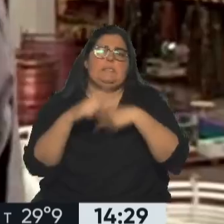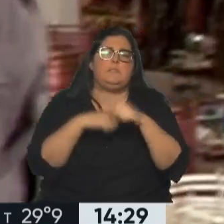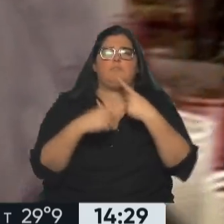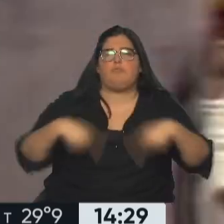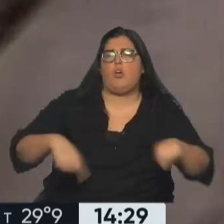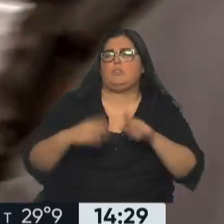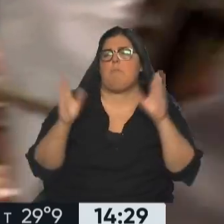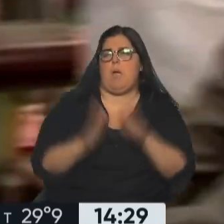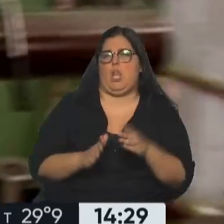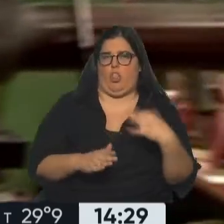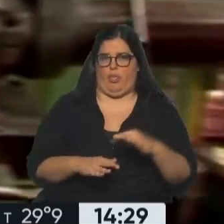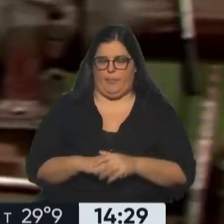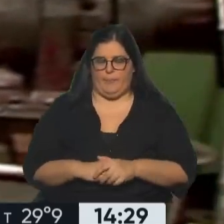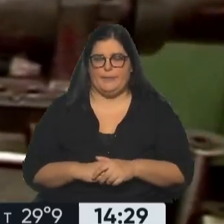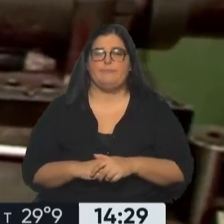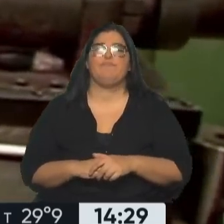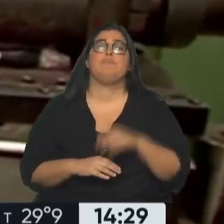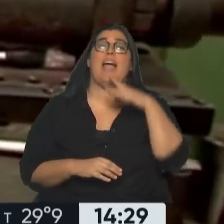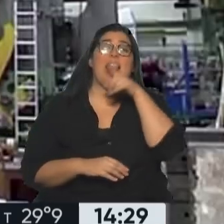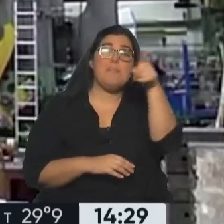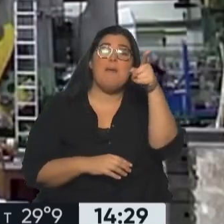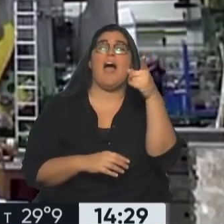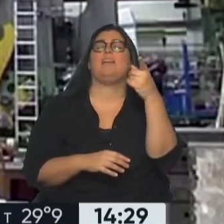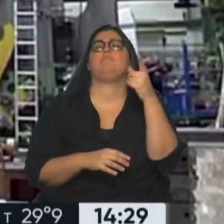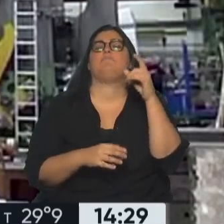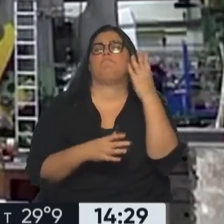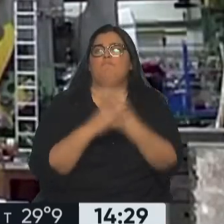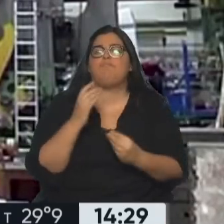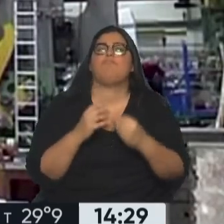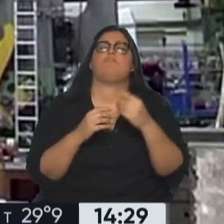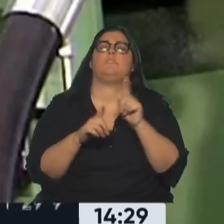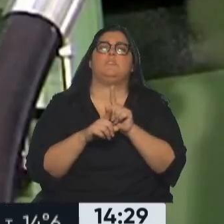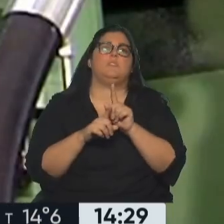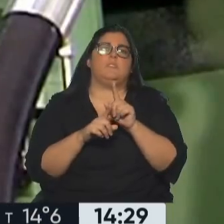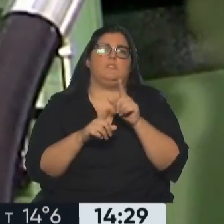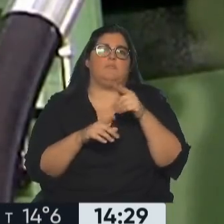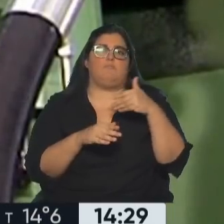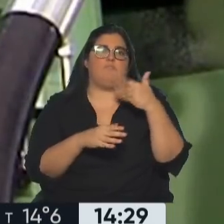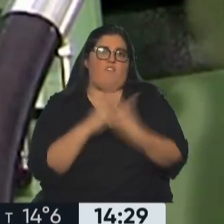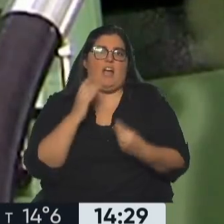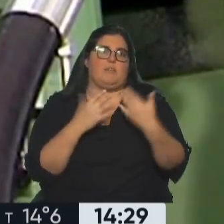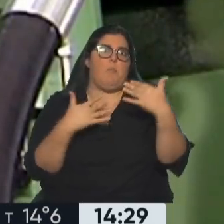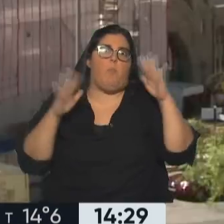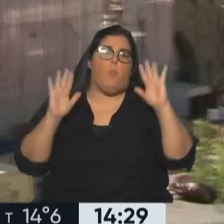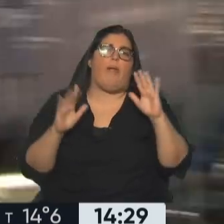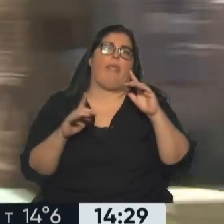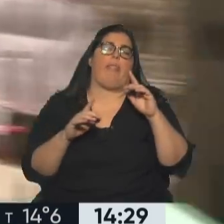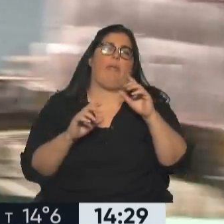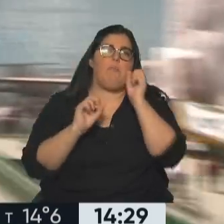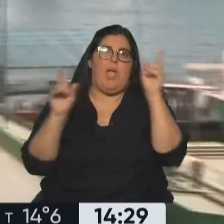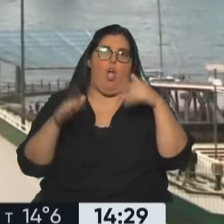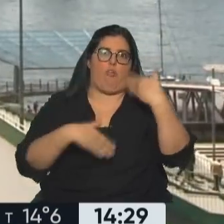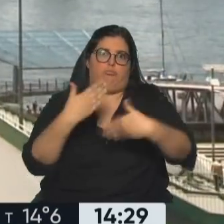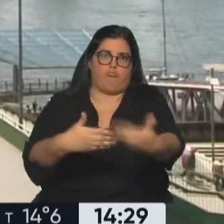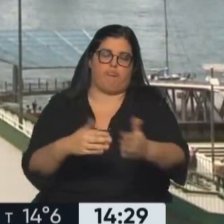abbauen. El superávit comercial alemán, por lo tanto, se ha evaporado y el déficit incluso puede acentuarse en los próximos